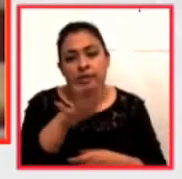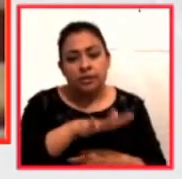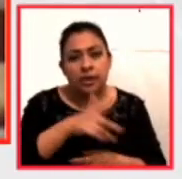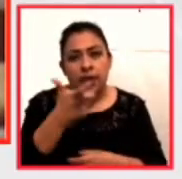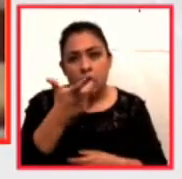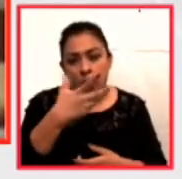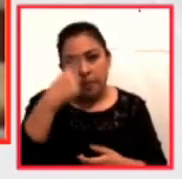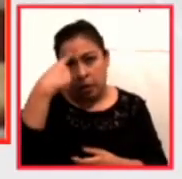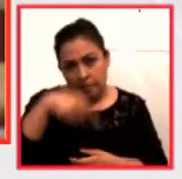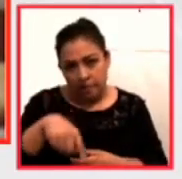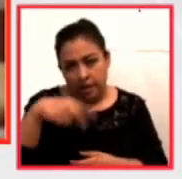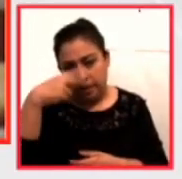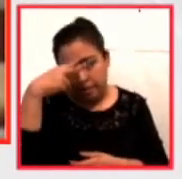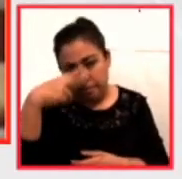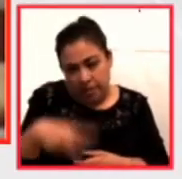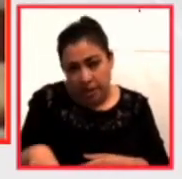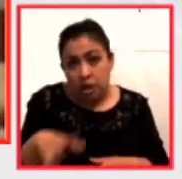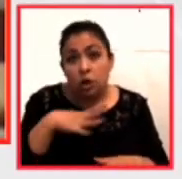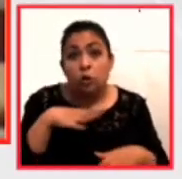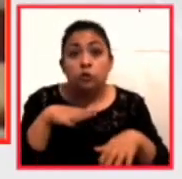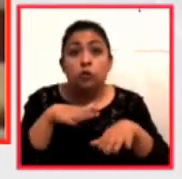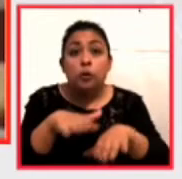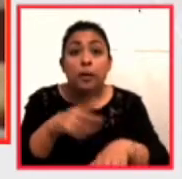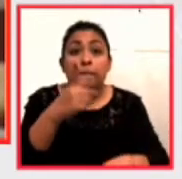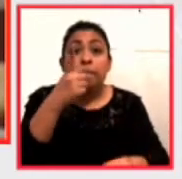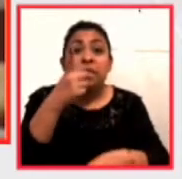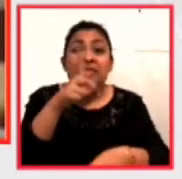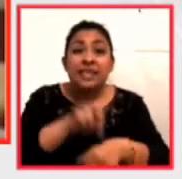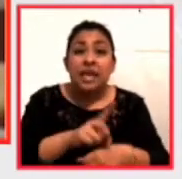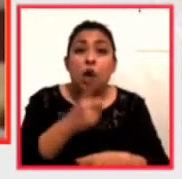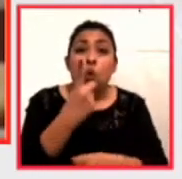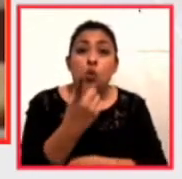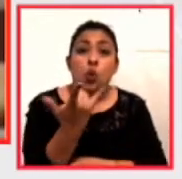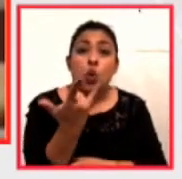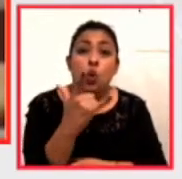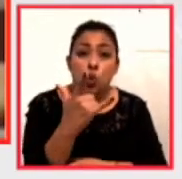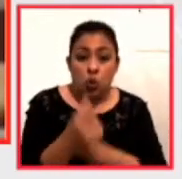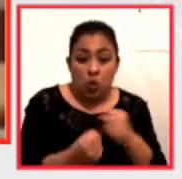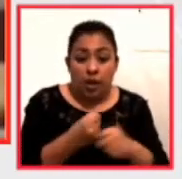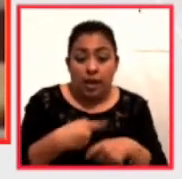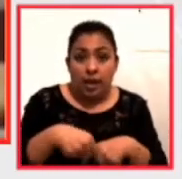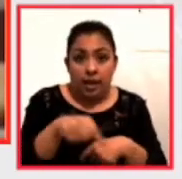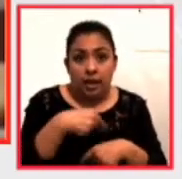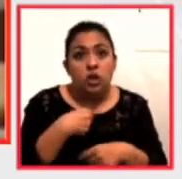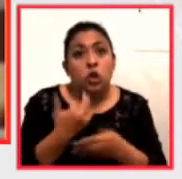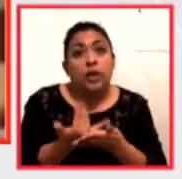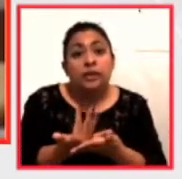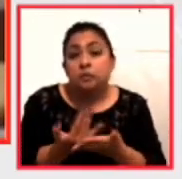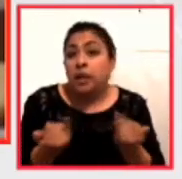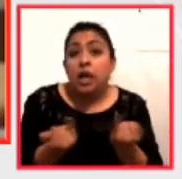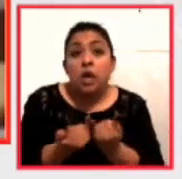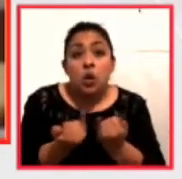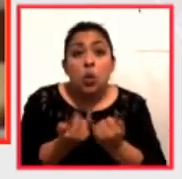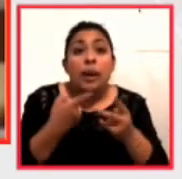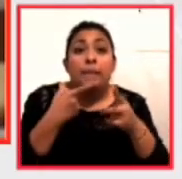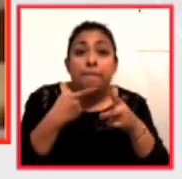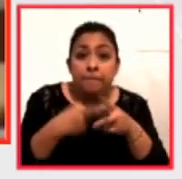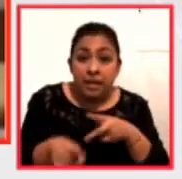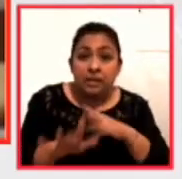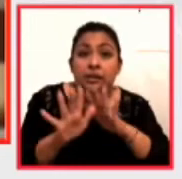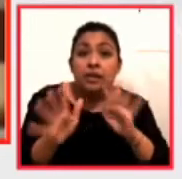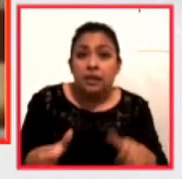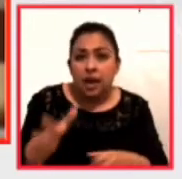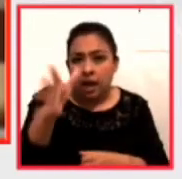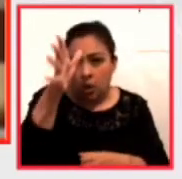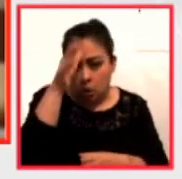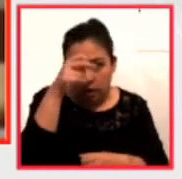tienen que ver con que el 1 de julio de este año se espera que por fin entre el tratado de